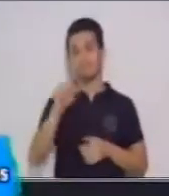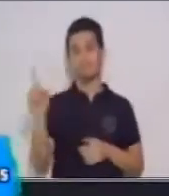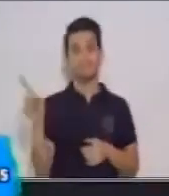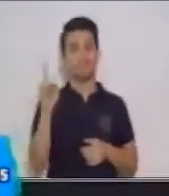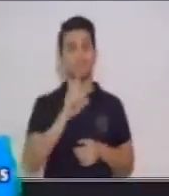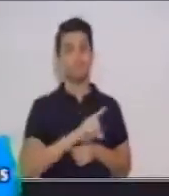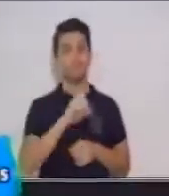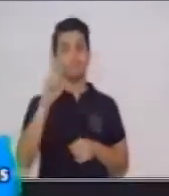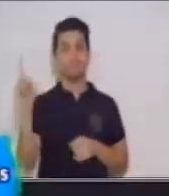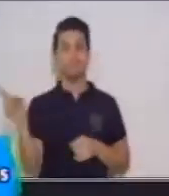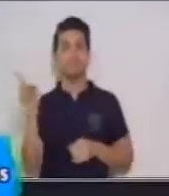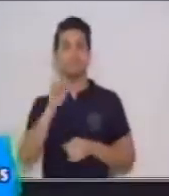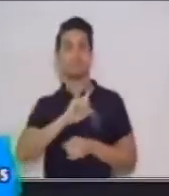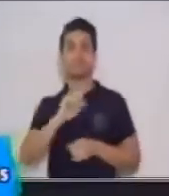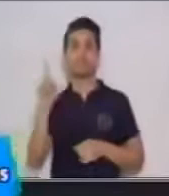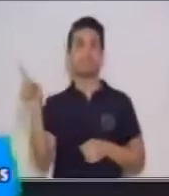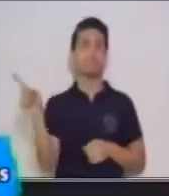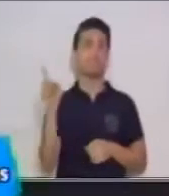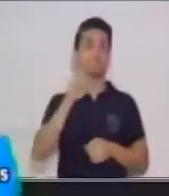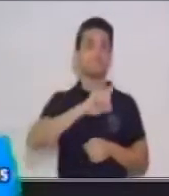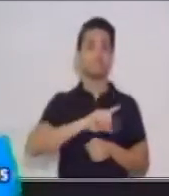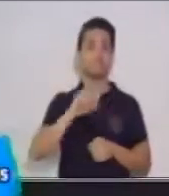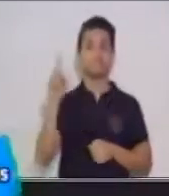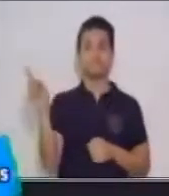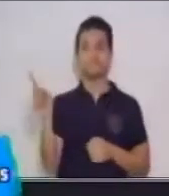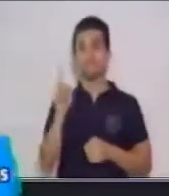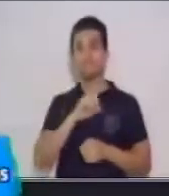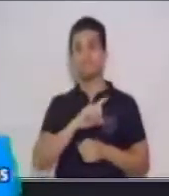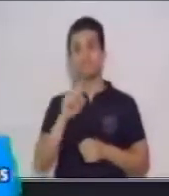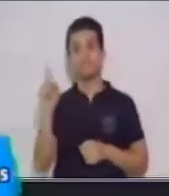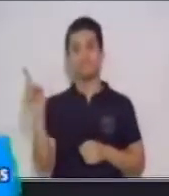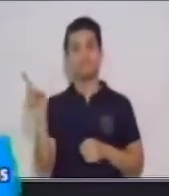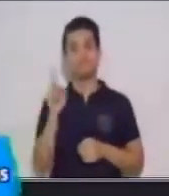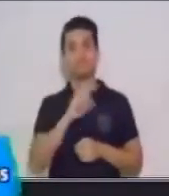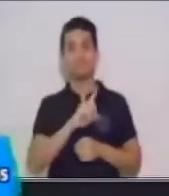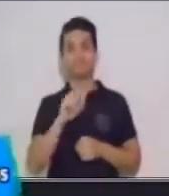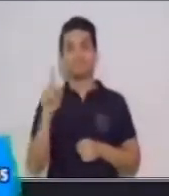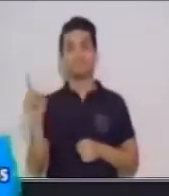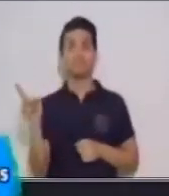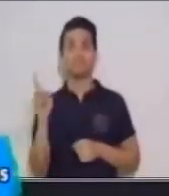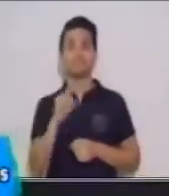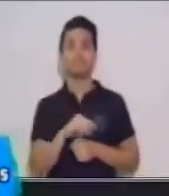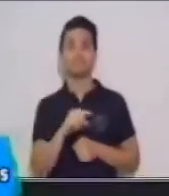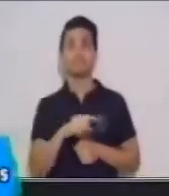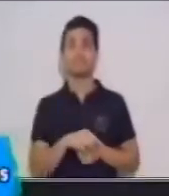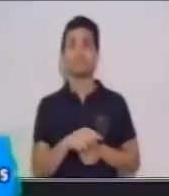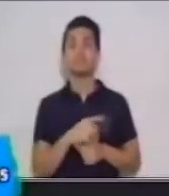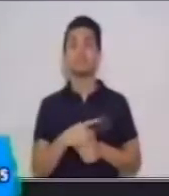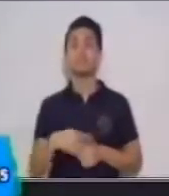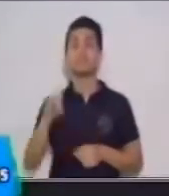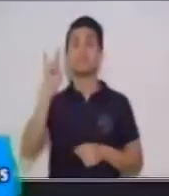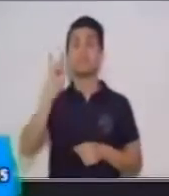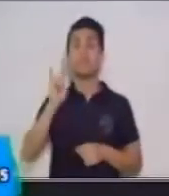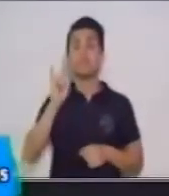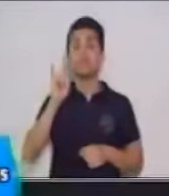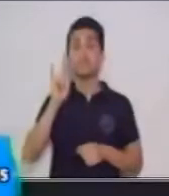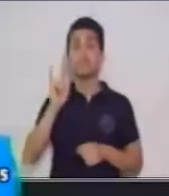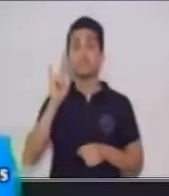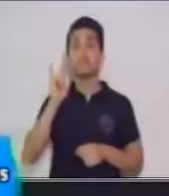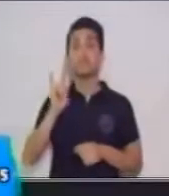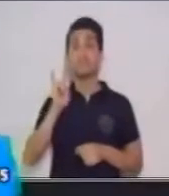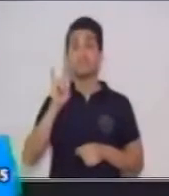no, no, eso no, no, no, eso no, no, no, no es así. Hola, U.